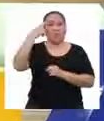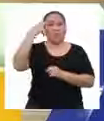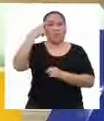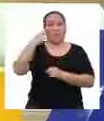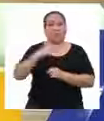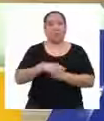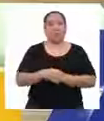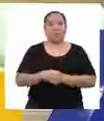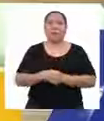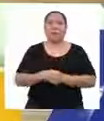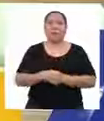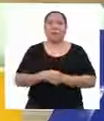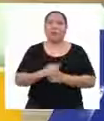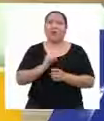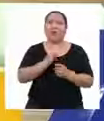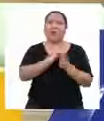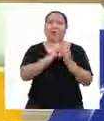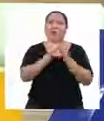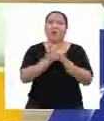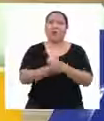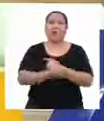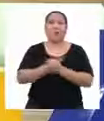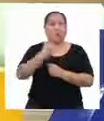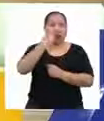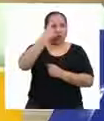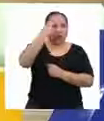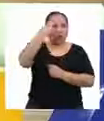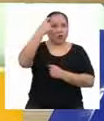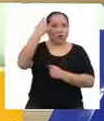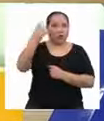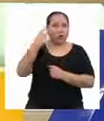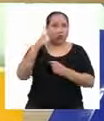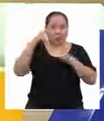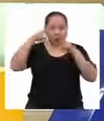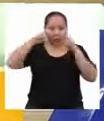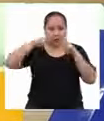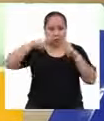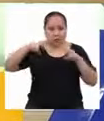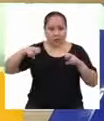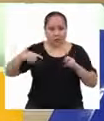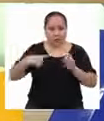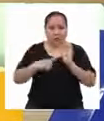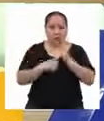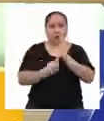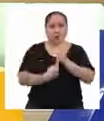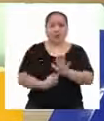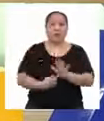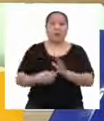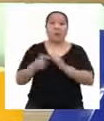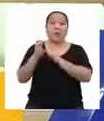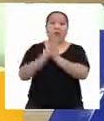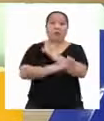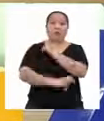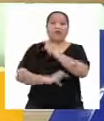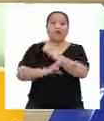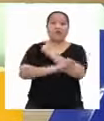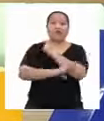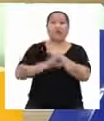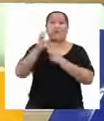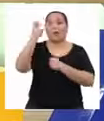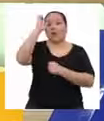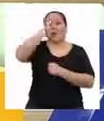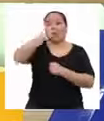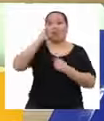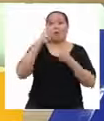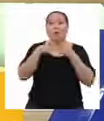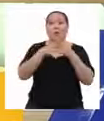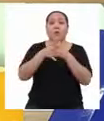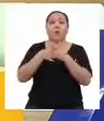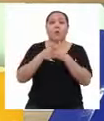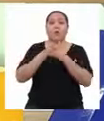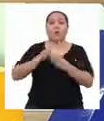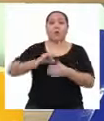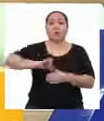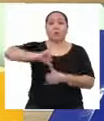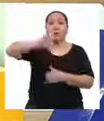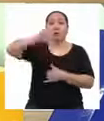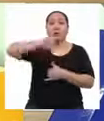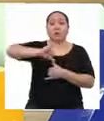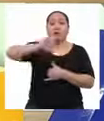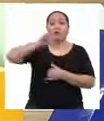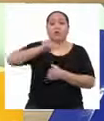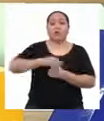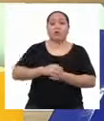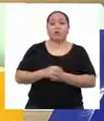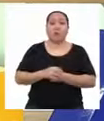Cambio de aspiraciones. Estudios señalan que en países de Europa y Norteamérica, las generaciones